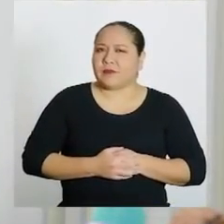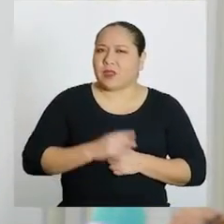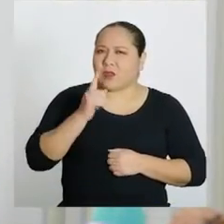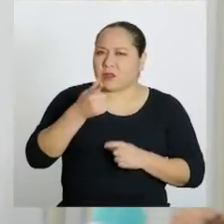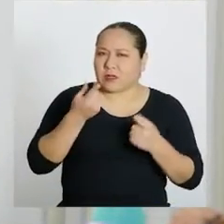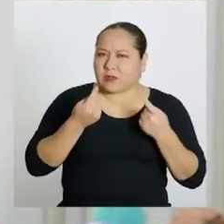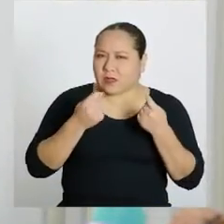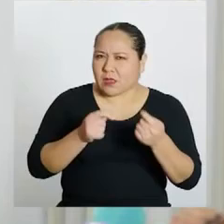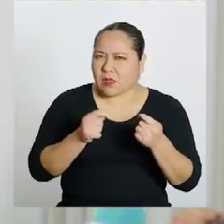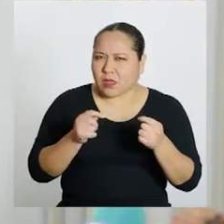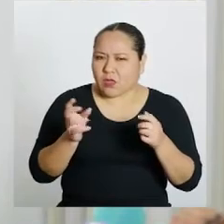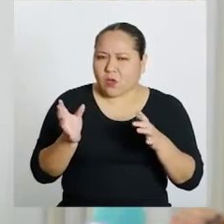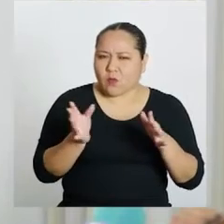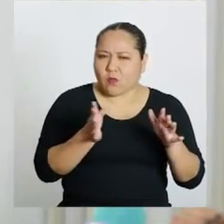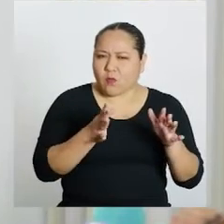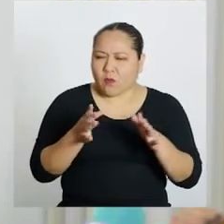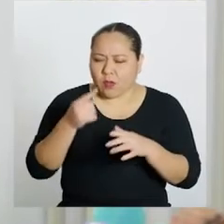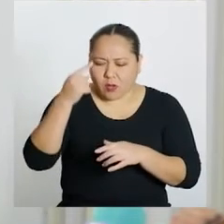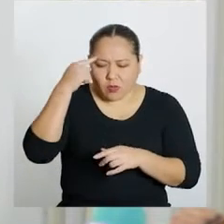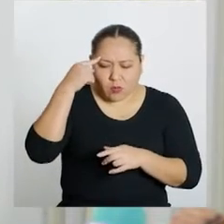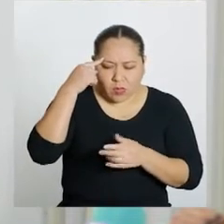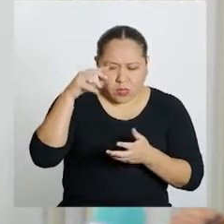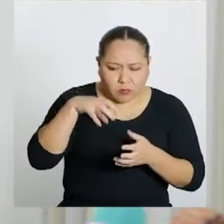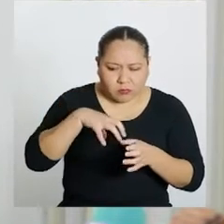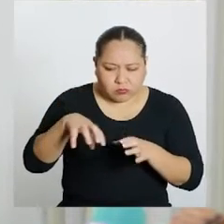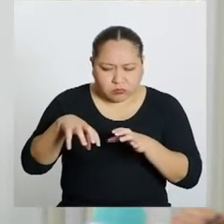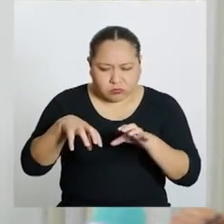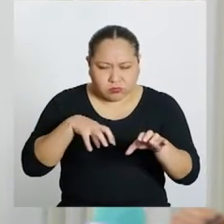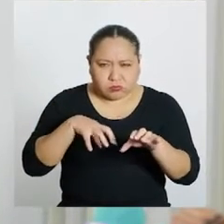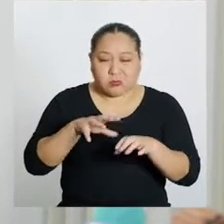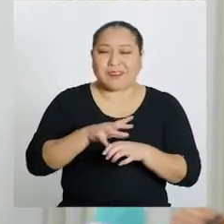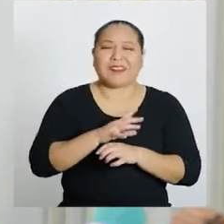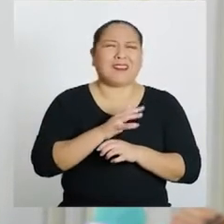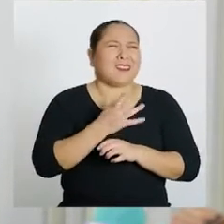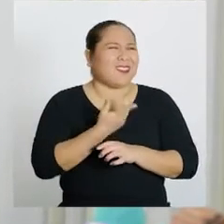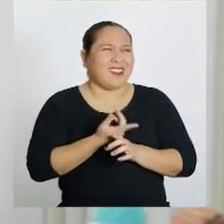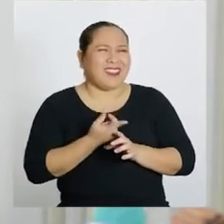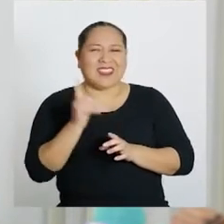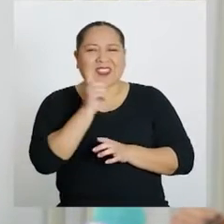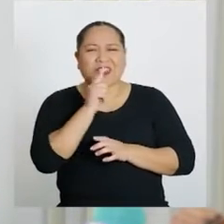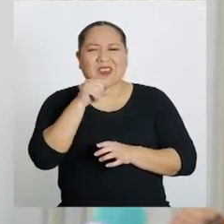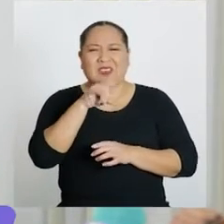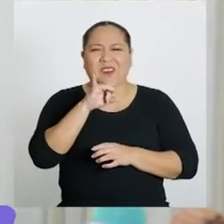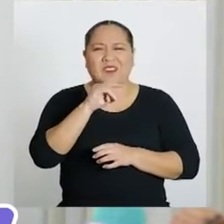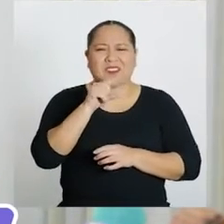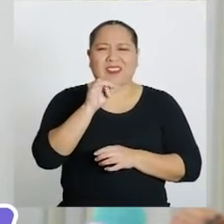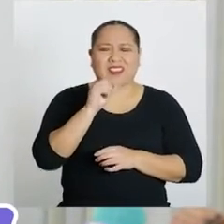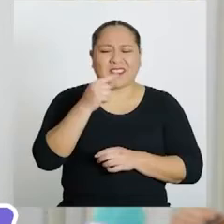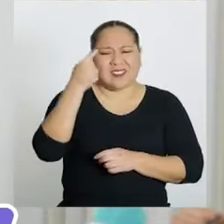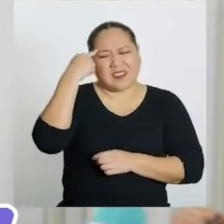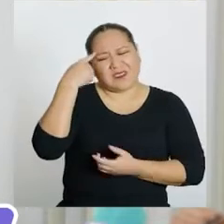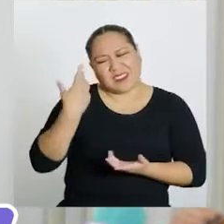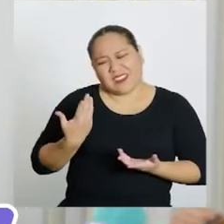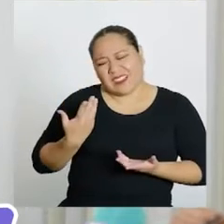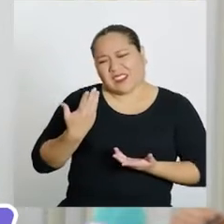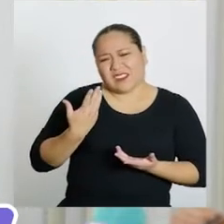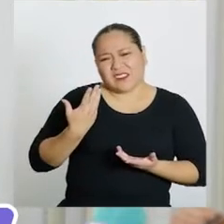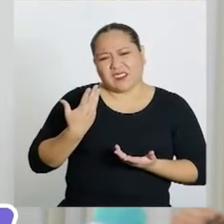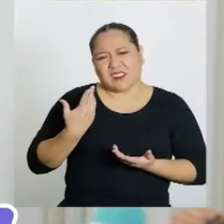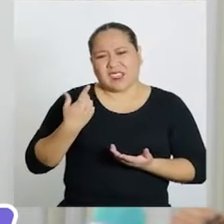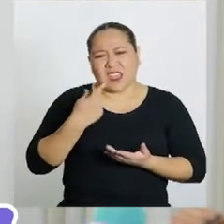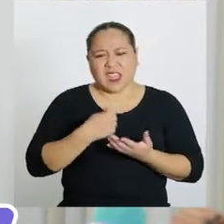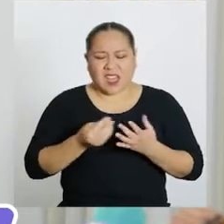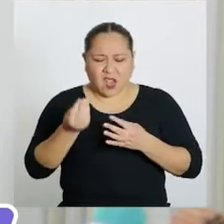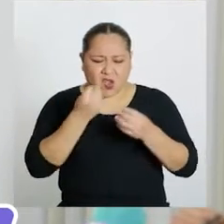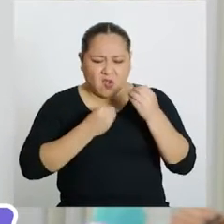¿Estás intentando moverlas con tu mente? ¿Qué? No, Juliana. Solo estaba pensando. Quería